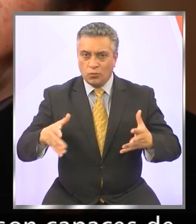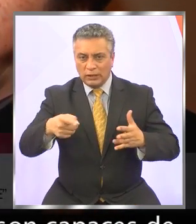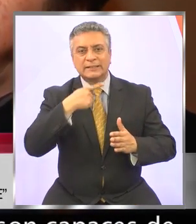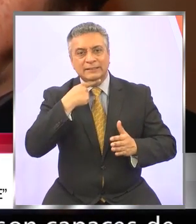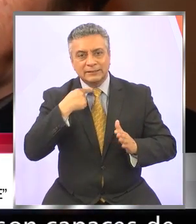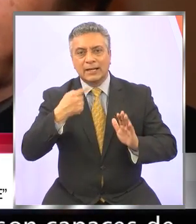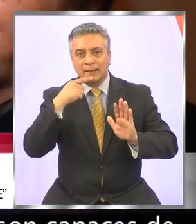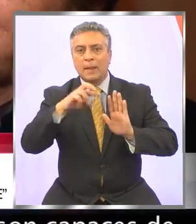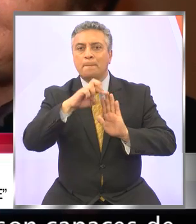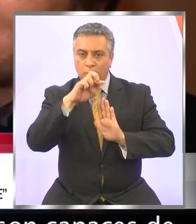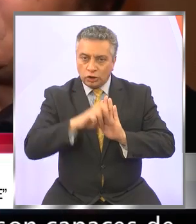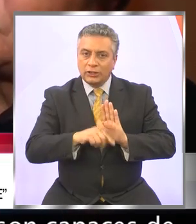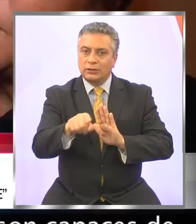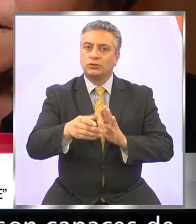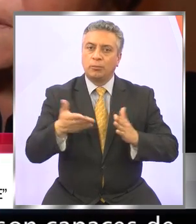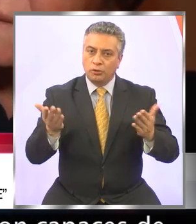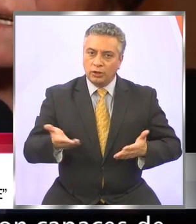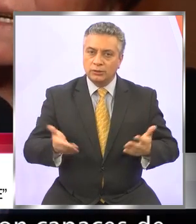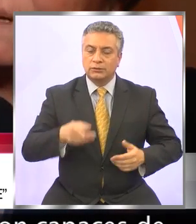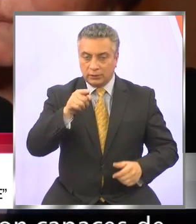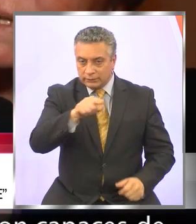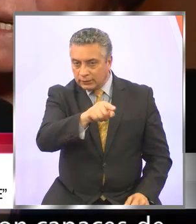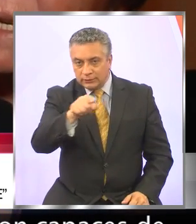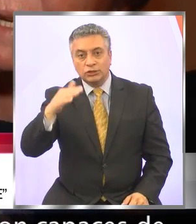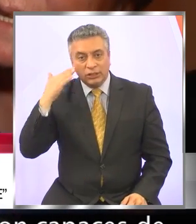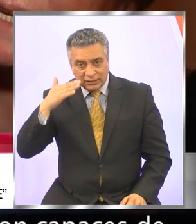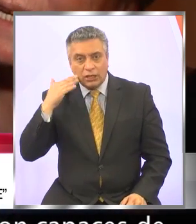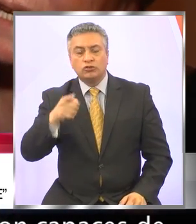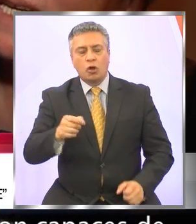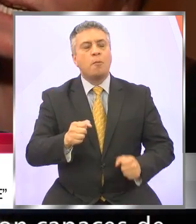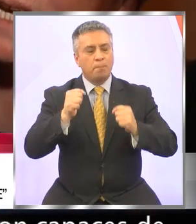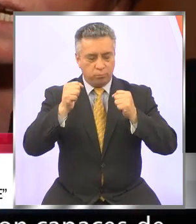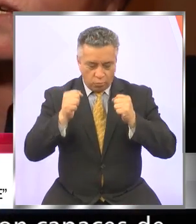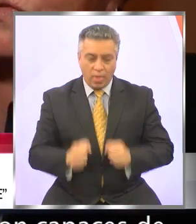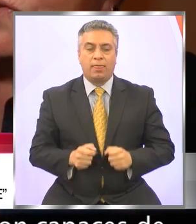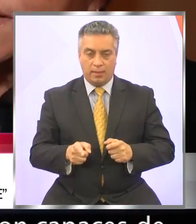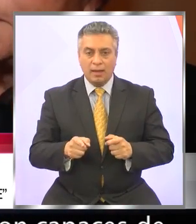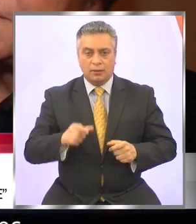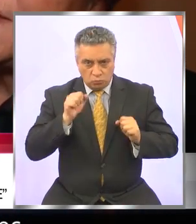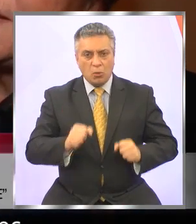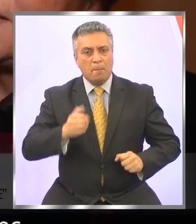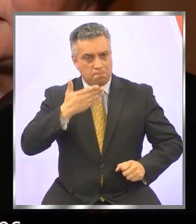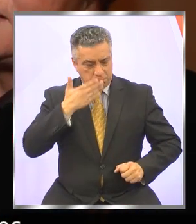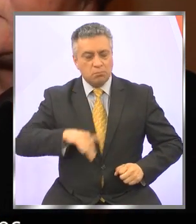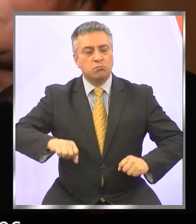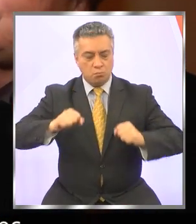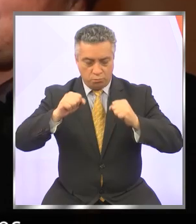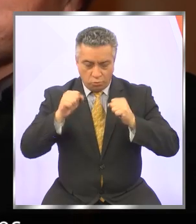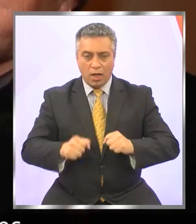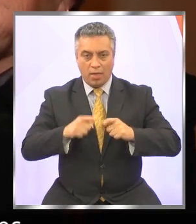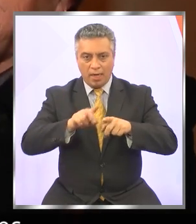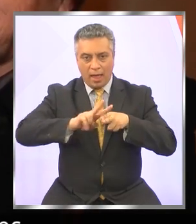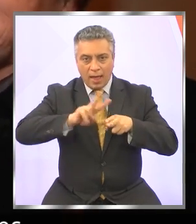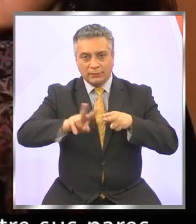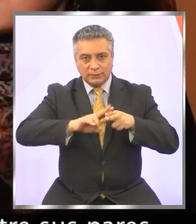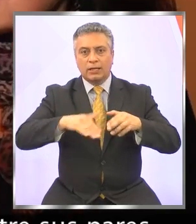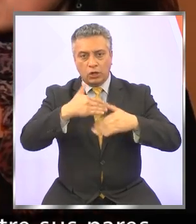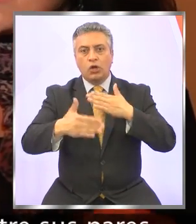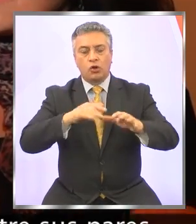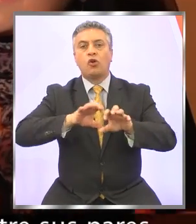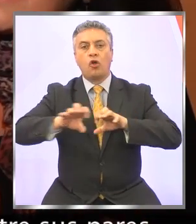los niños que ellos son capaces, mostrarle a la gente que ellos son capaces de hacer cosas importantes.